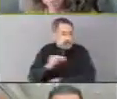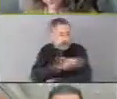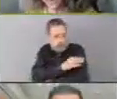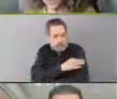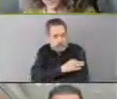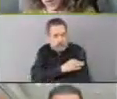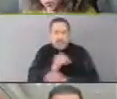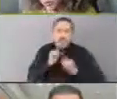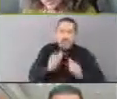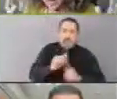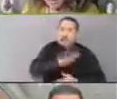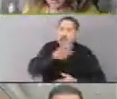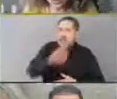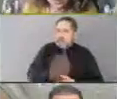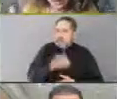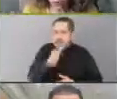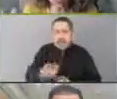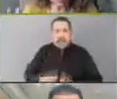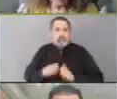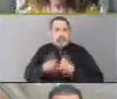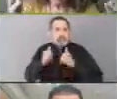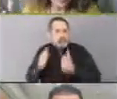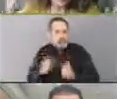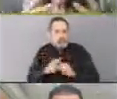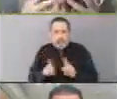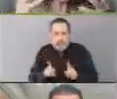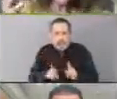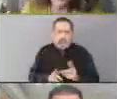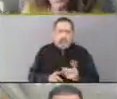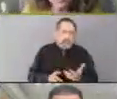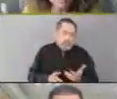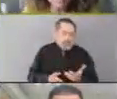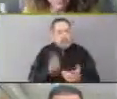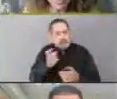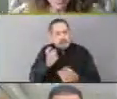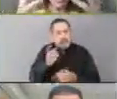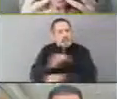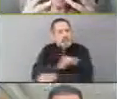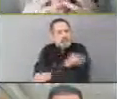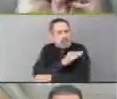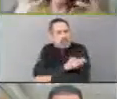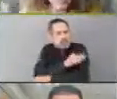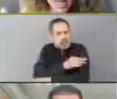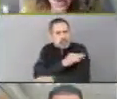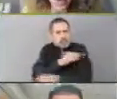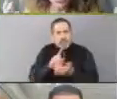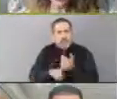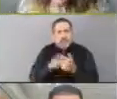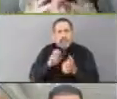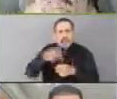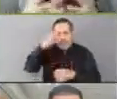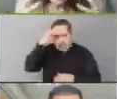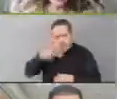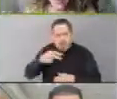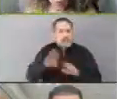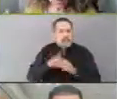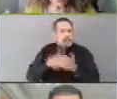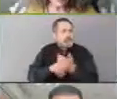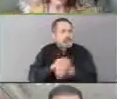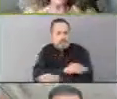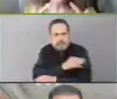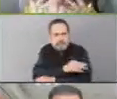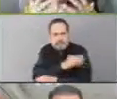muerte. Y bueno, pues la vacunación es parte, en México, la